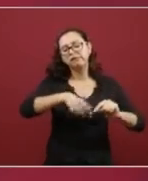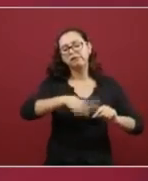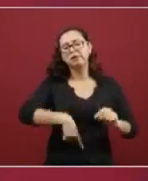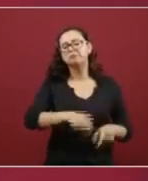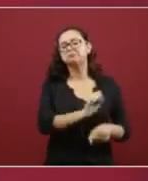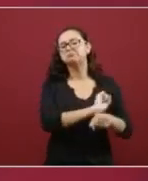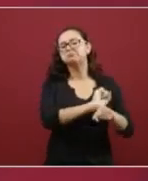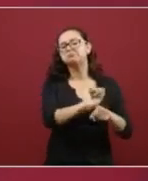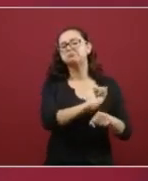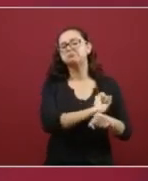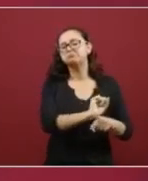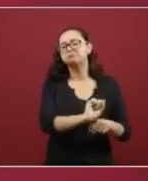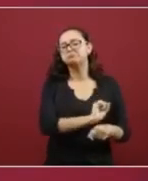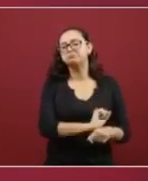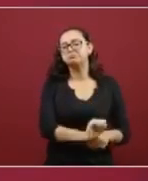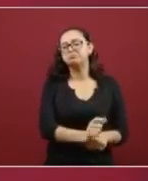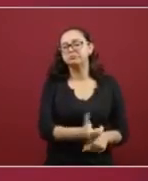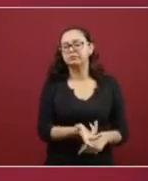delitos